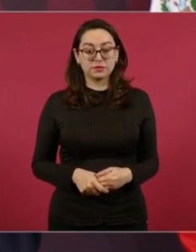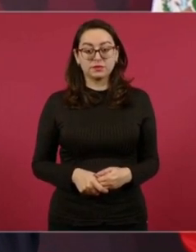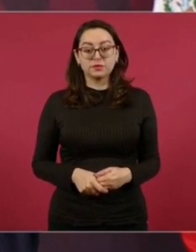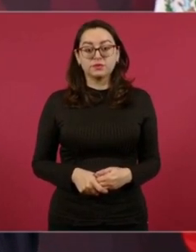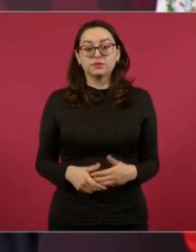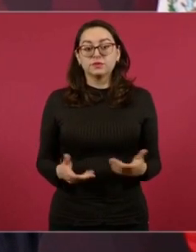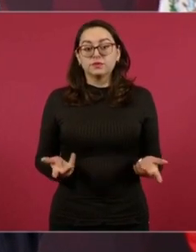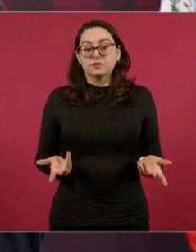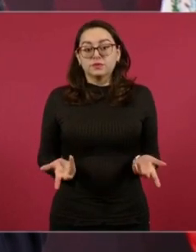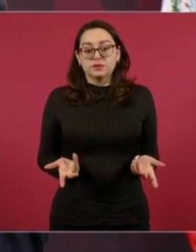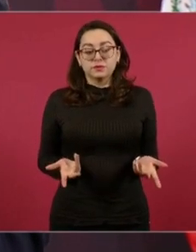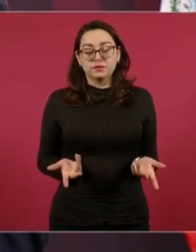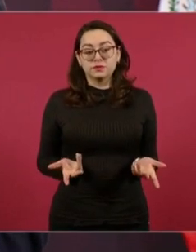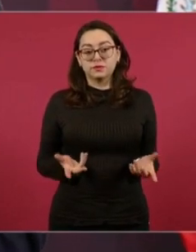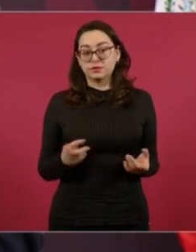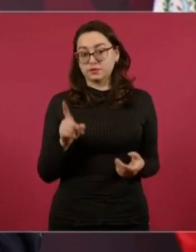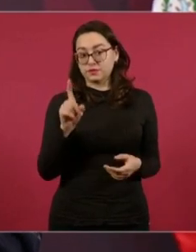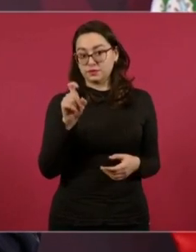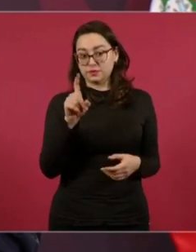acueducto